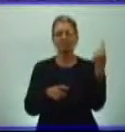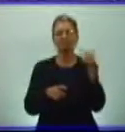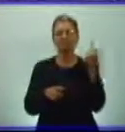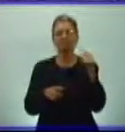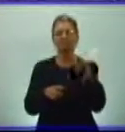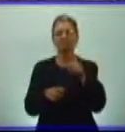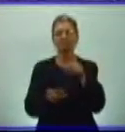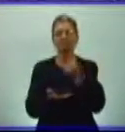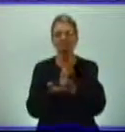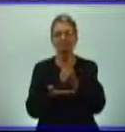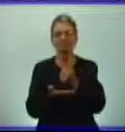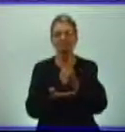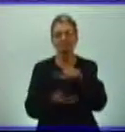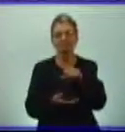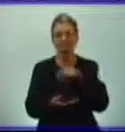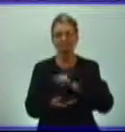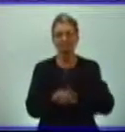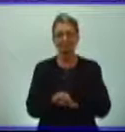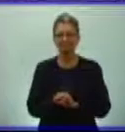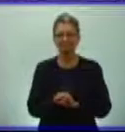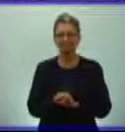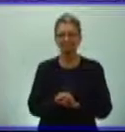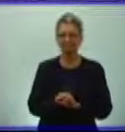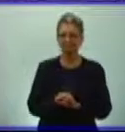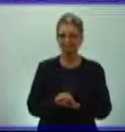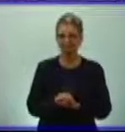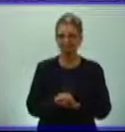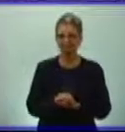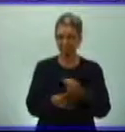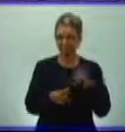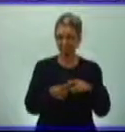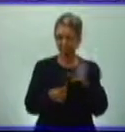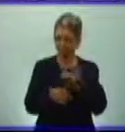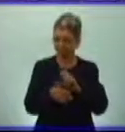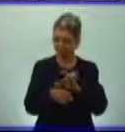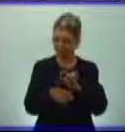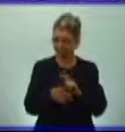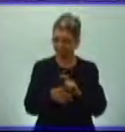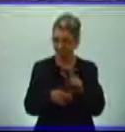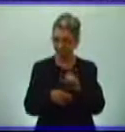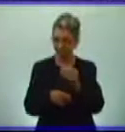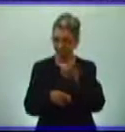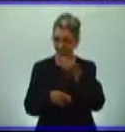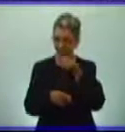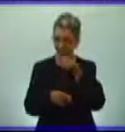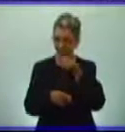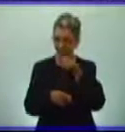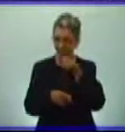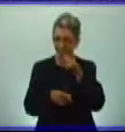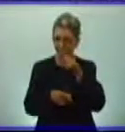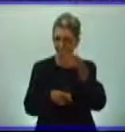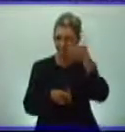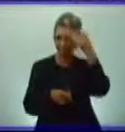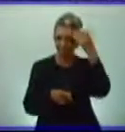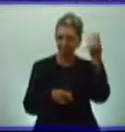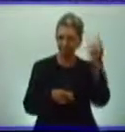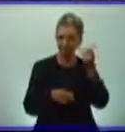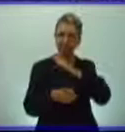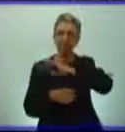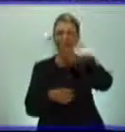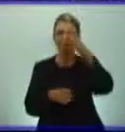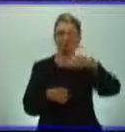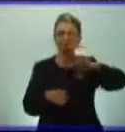Nacional del Poder Popular. En el caso de los campos, no se puede dejar de mencionar la Sierra